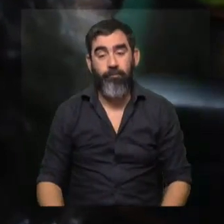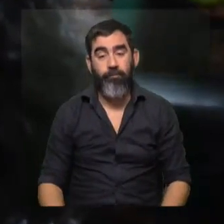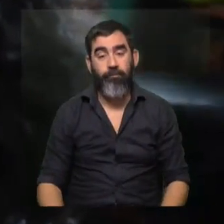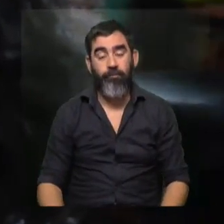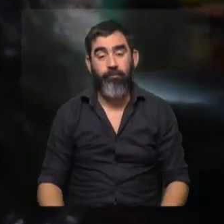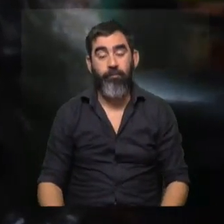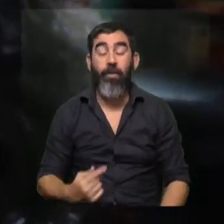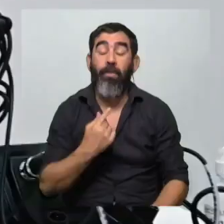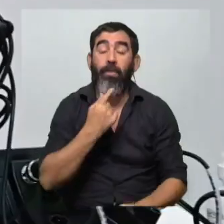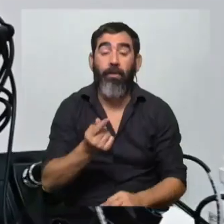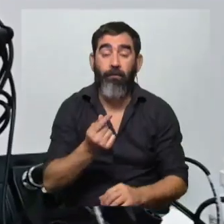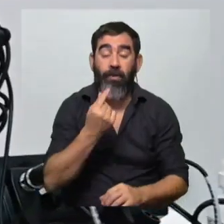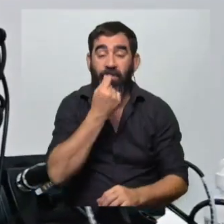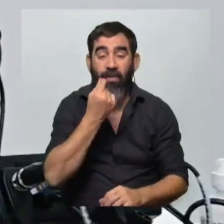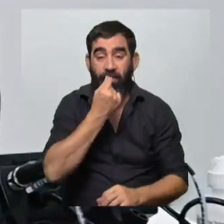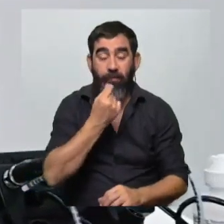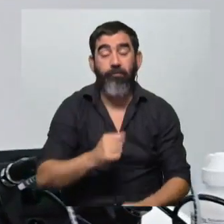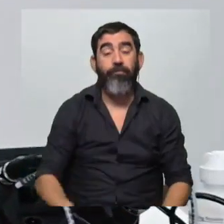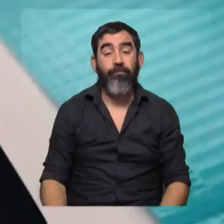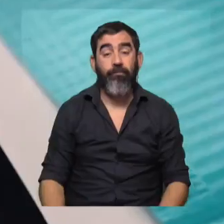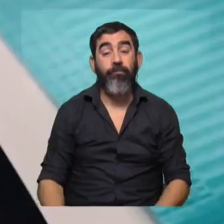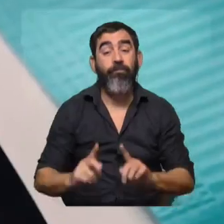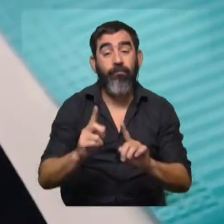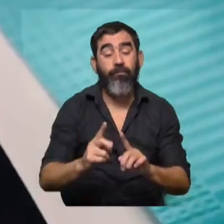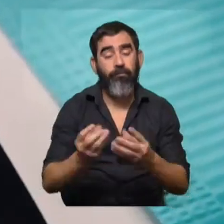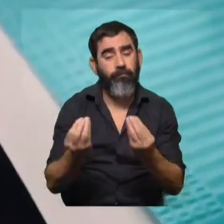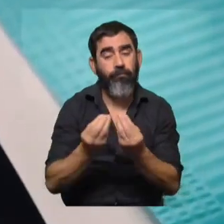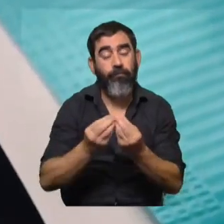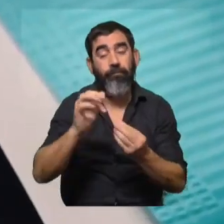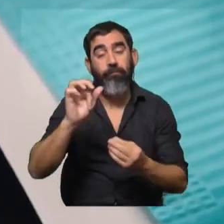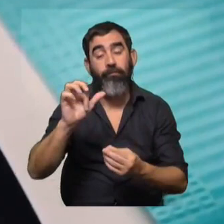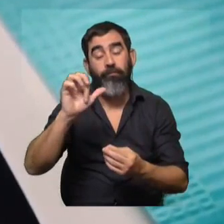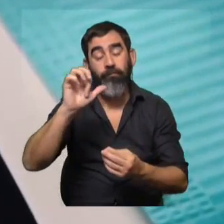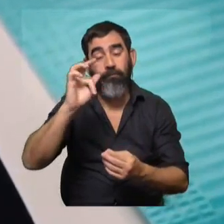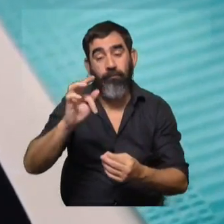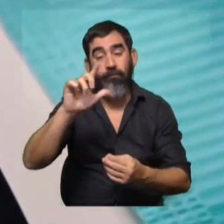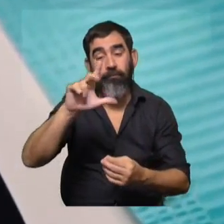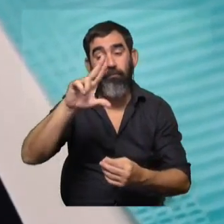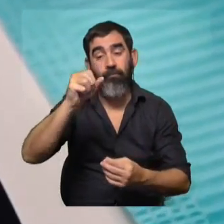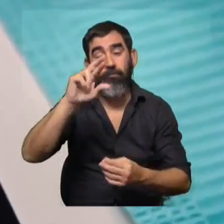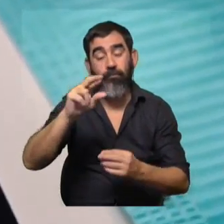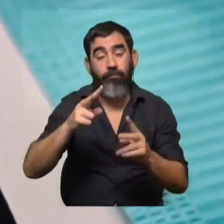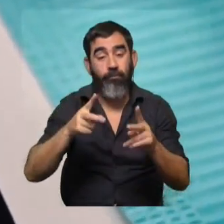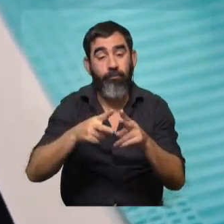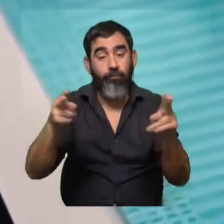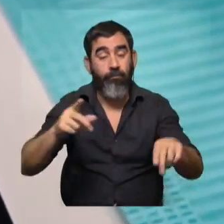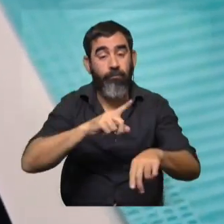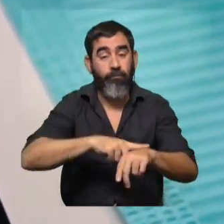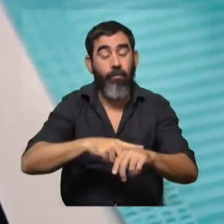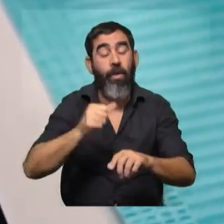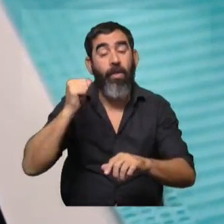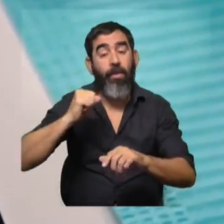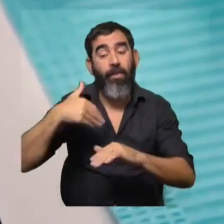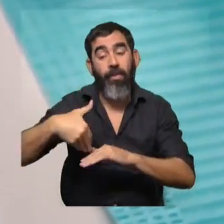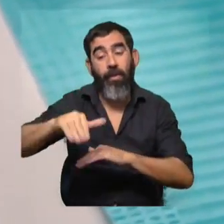más frágiles y porosas. Además, el exceso crónico de flúor a largo plazo puede producir un daño sistémico, por lo cual tener